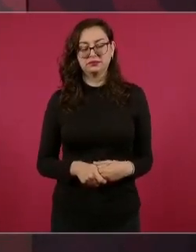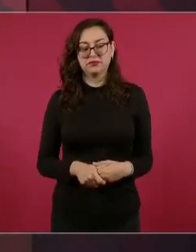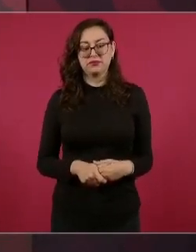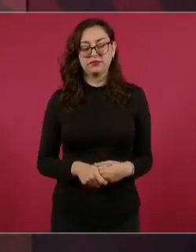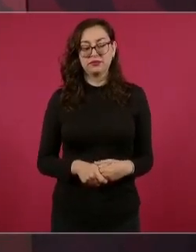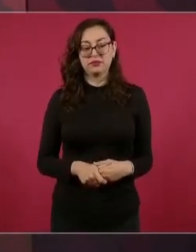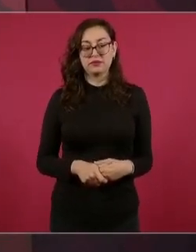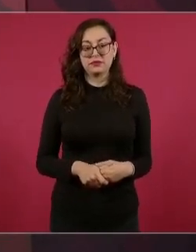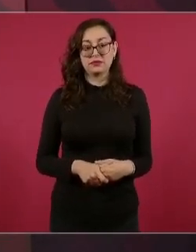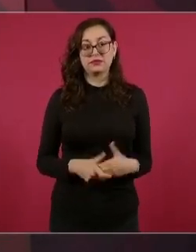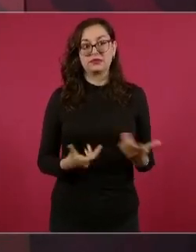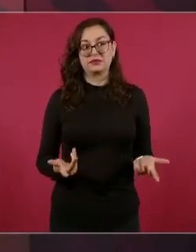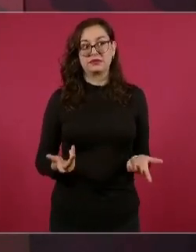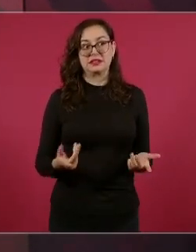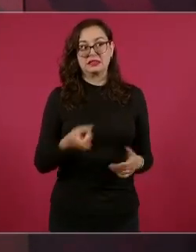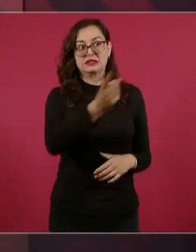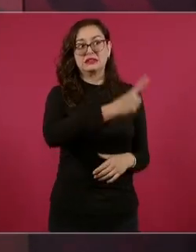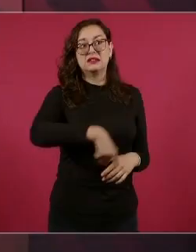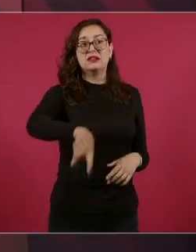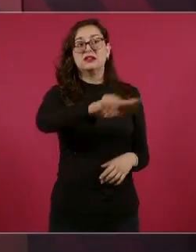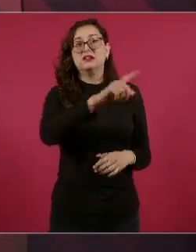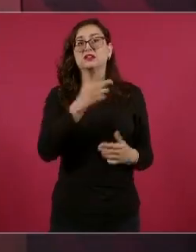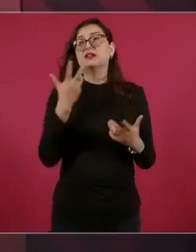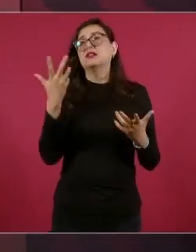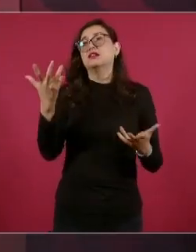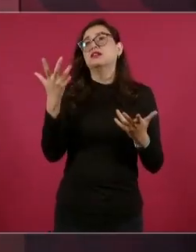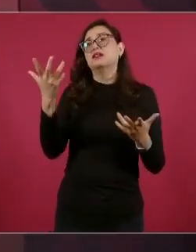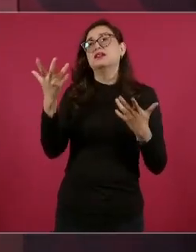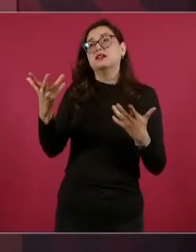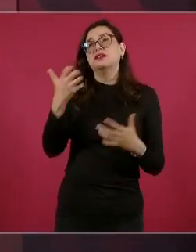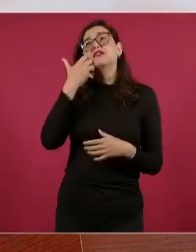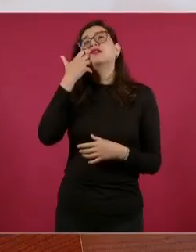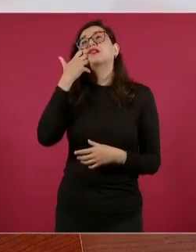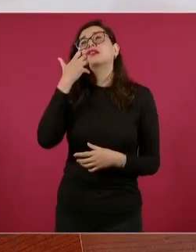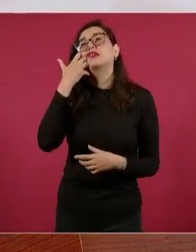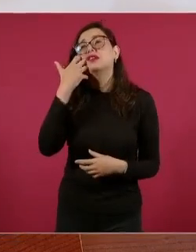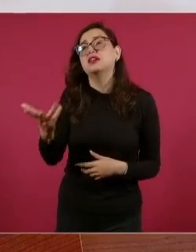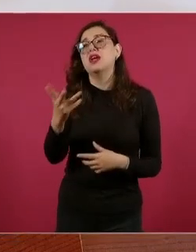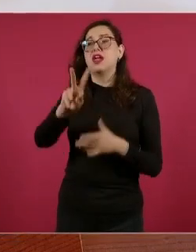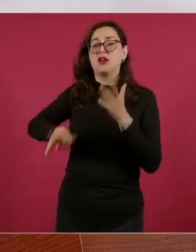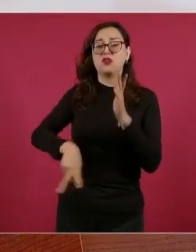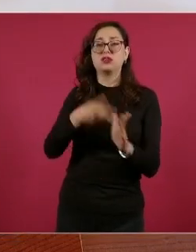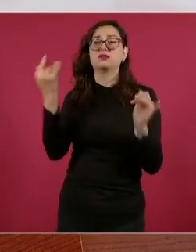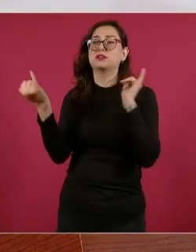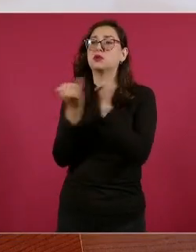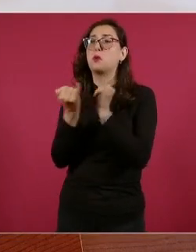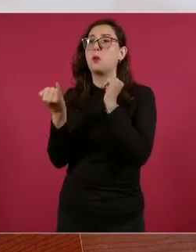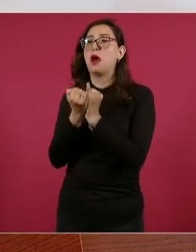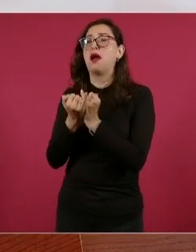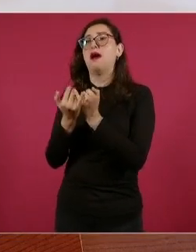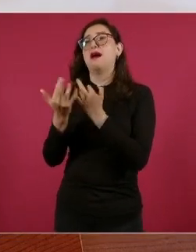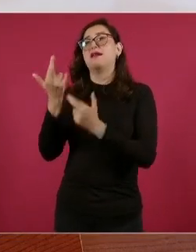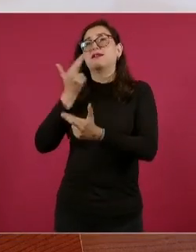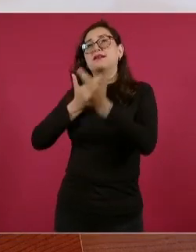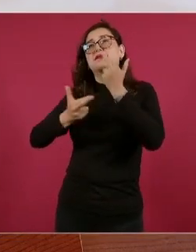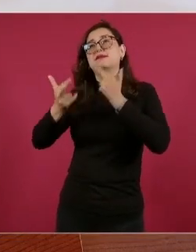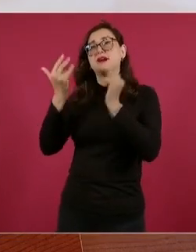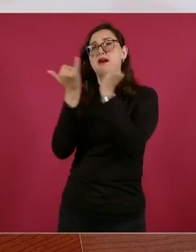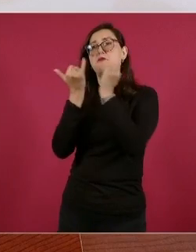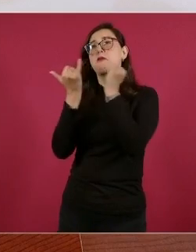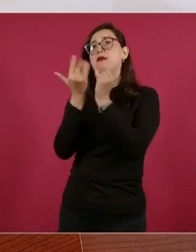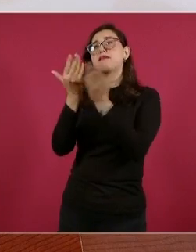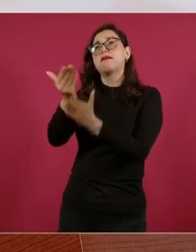y eso es lo que añoran, eso es lo que quisieran, que regresaran,